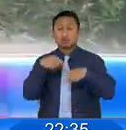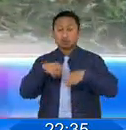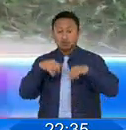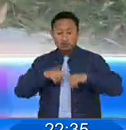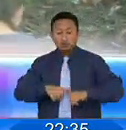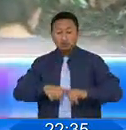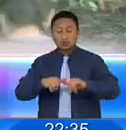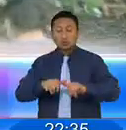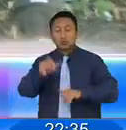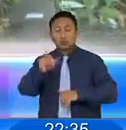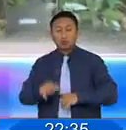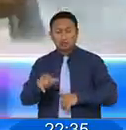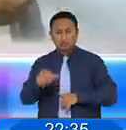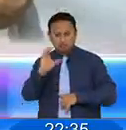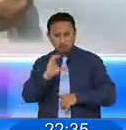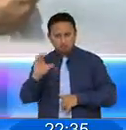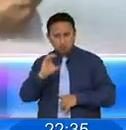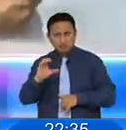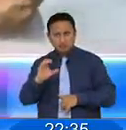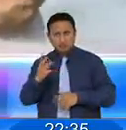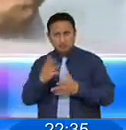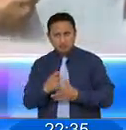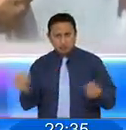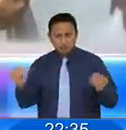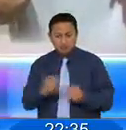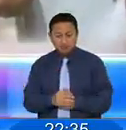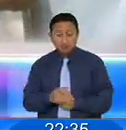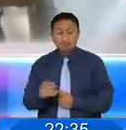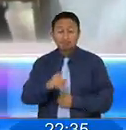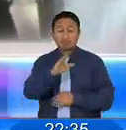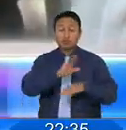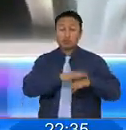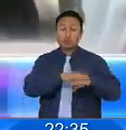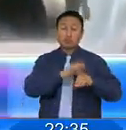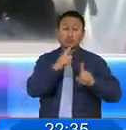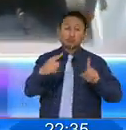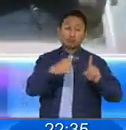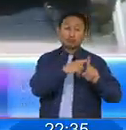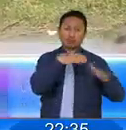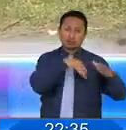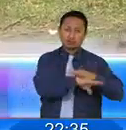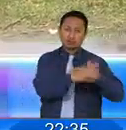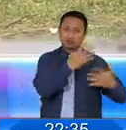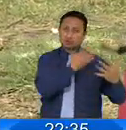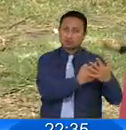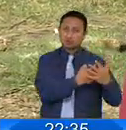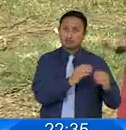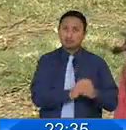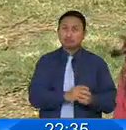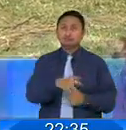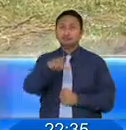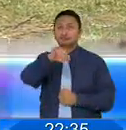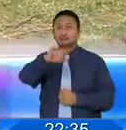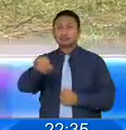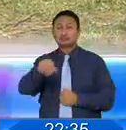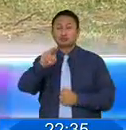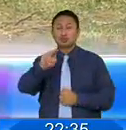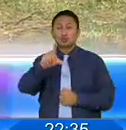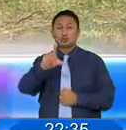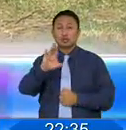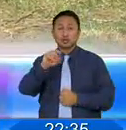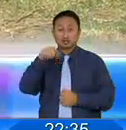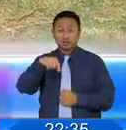búsqueda de los restos de una persona desaparecida, donde el culpable del hecho está sentenciado. El caso de Juliana Campoverde marca un precedente